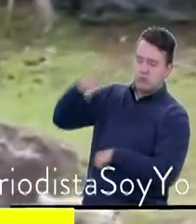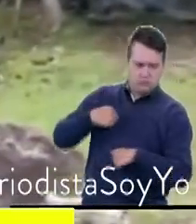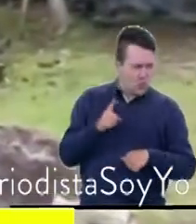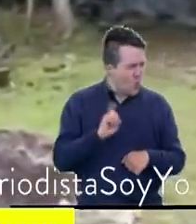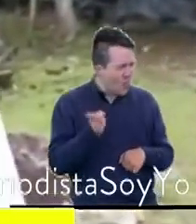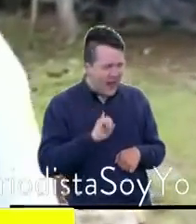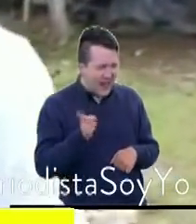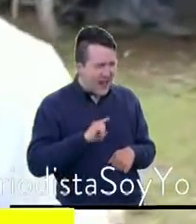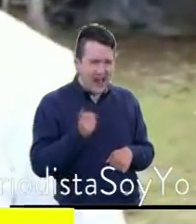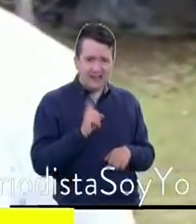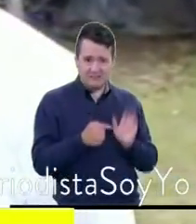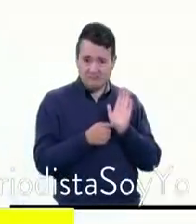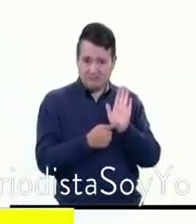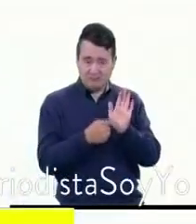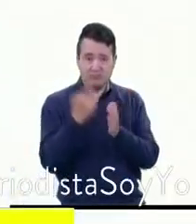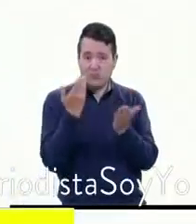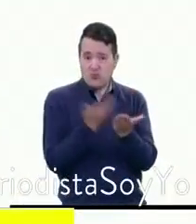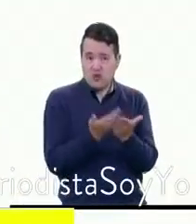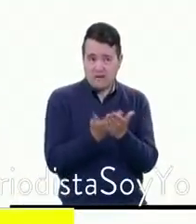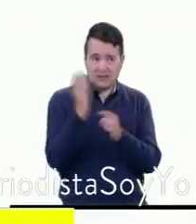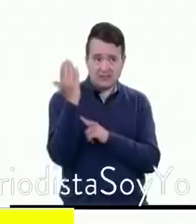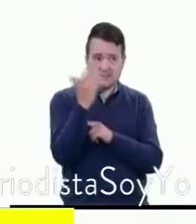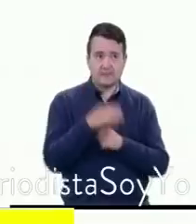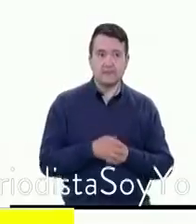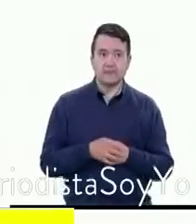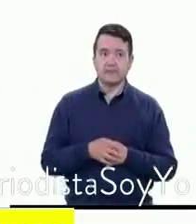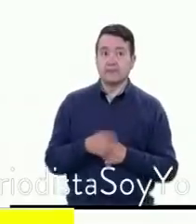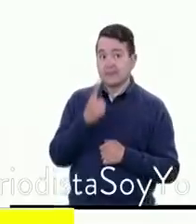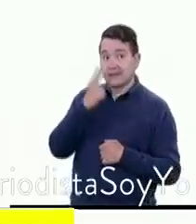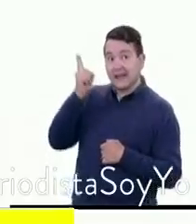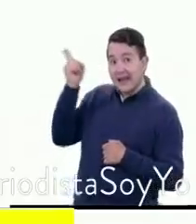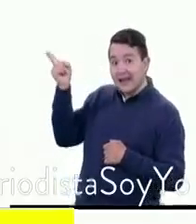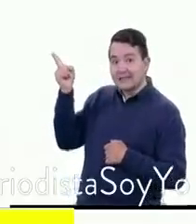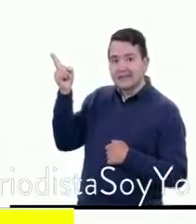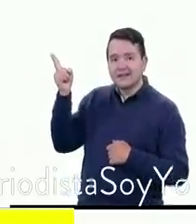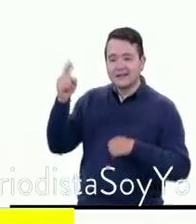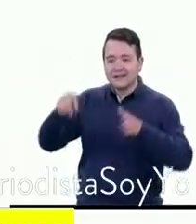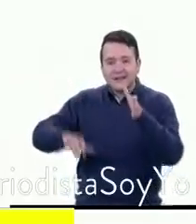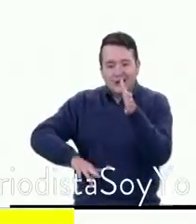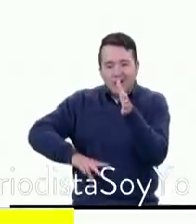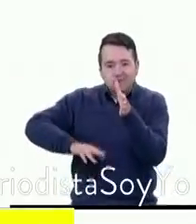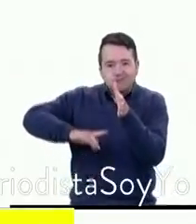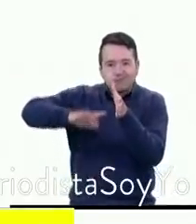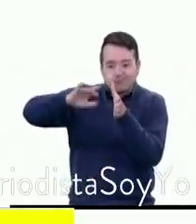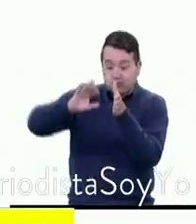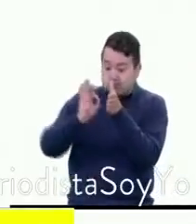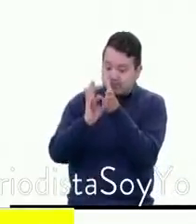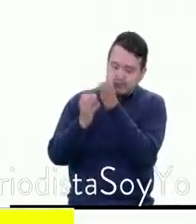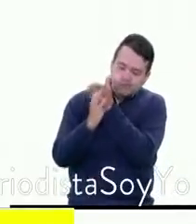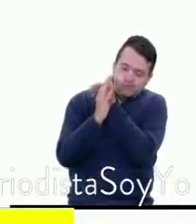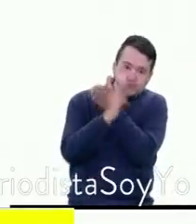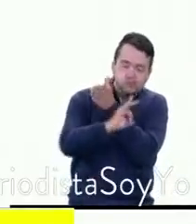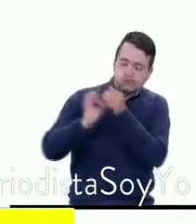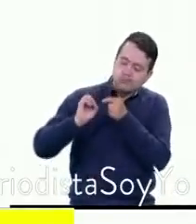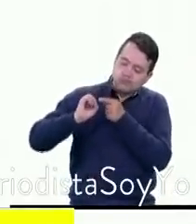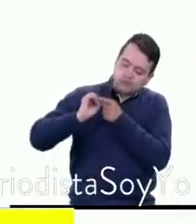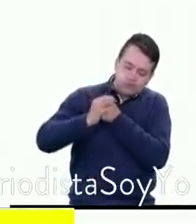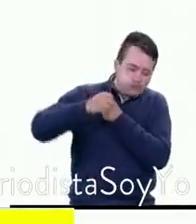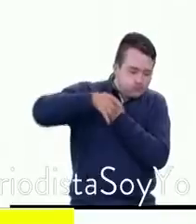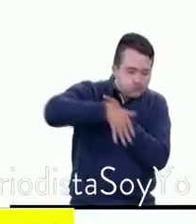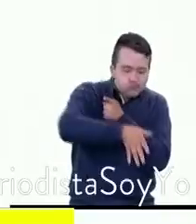mostrándoles los videos y mostrándoles las pruebas. Este, como ustedes pueden ver, es el rebose del lago, que ahí